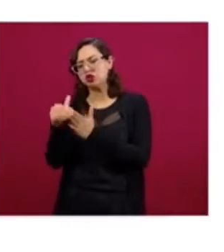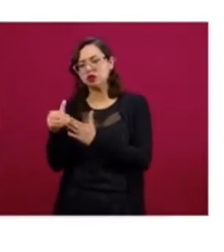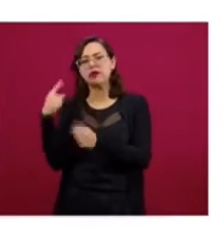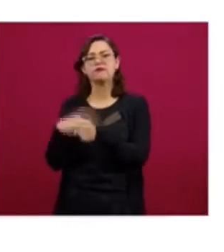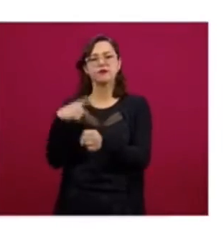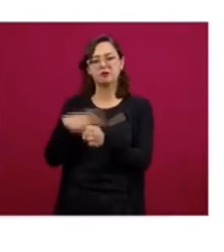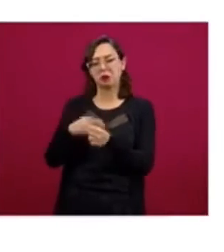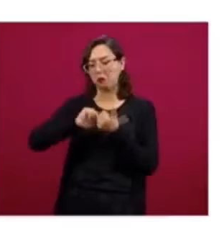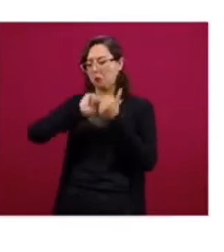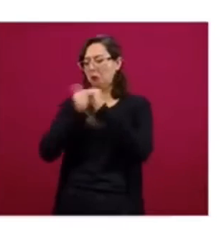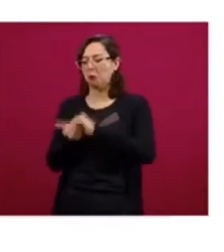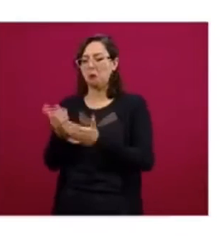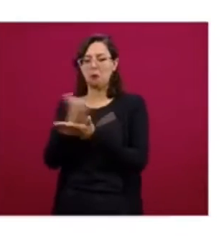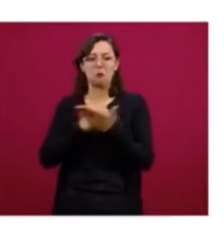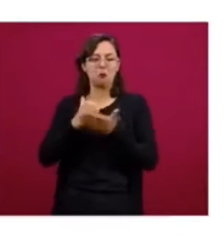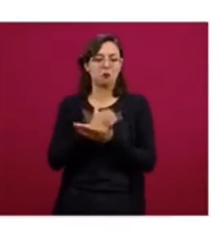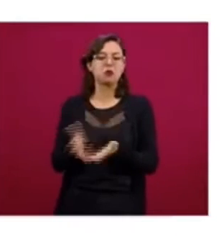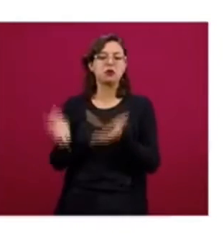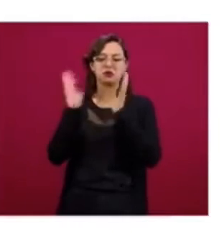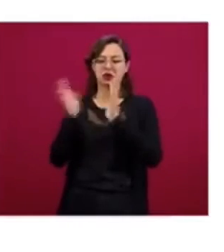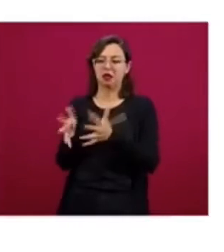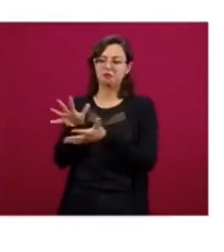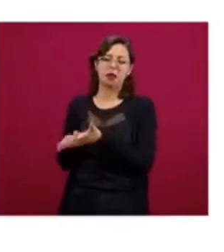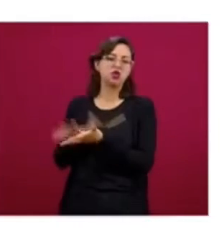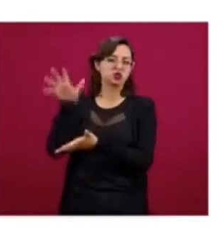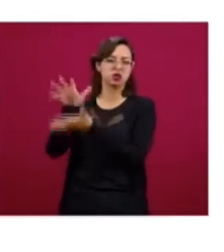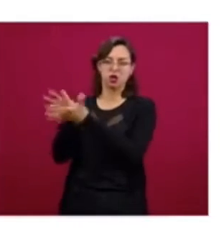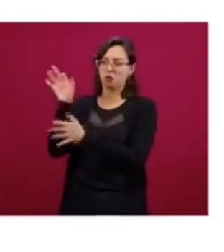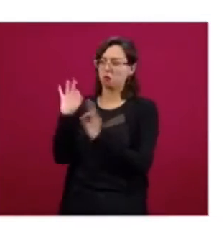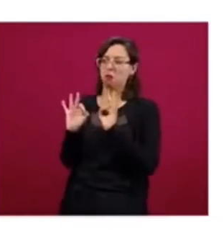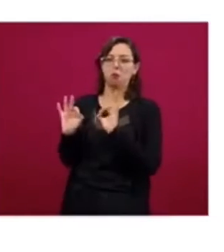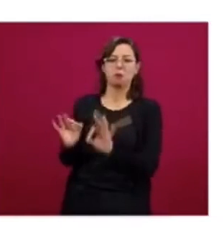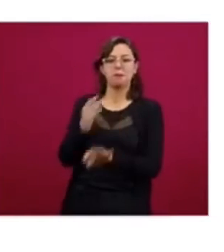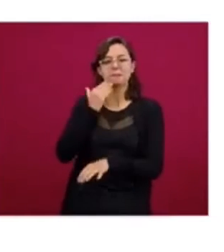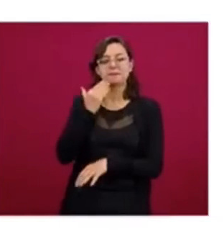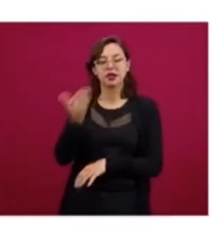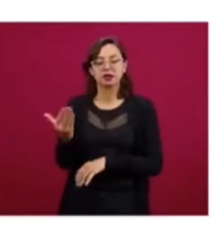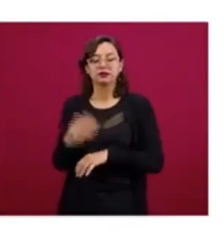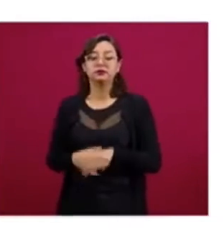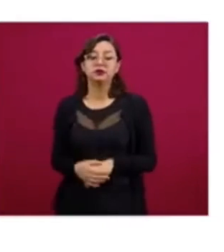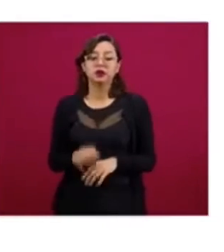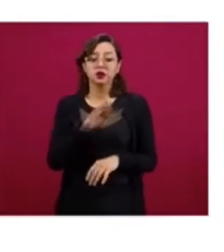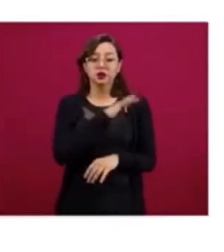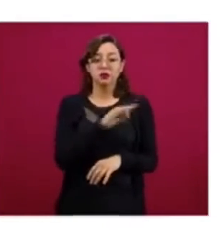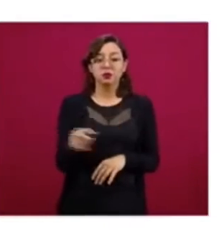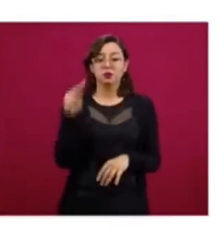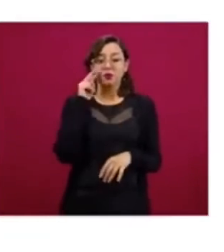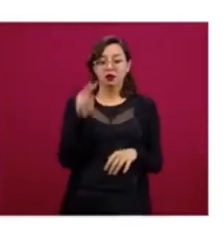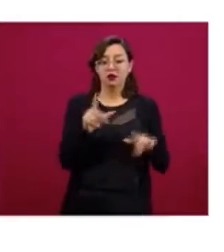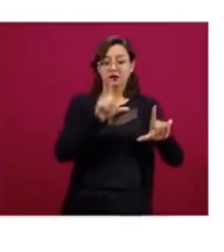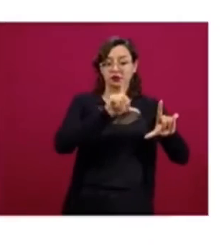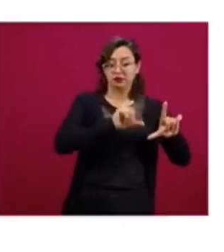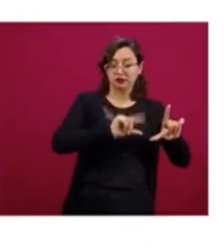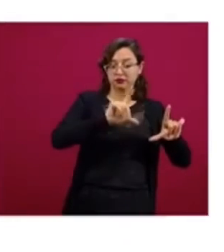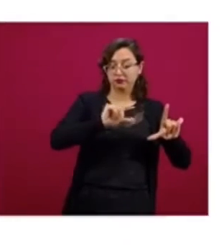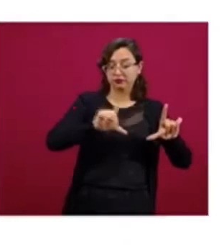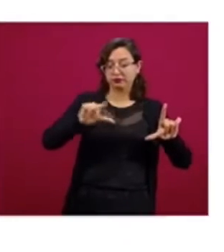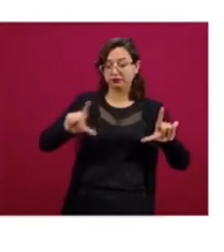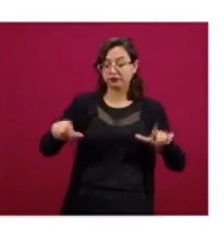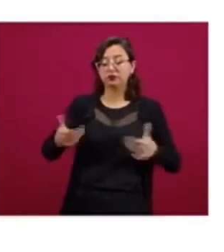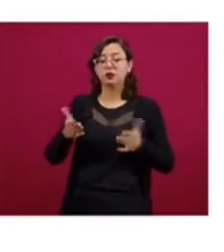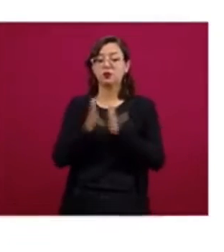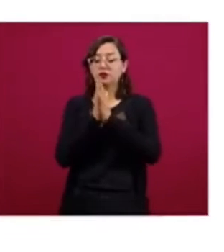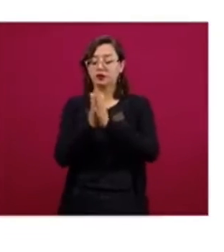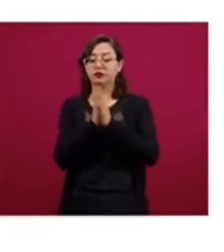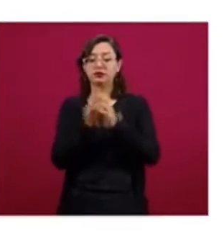¿Qué actitudes surgen? ¿Se puede saber usted? Sí, mira, como cualquier situación de duelo, porque